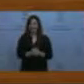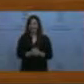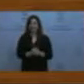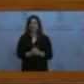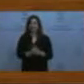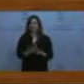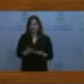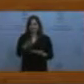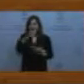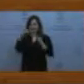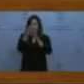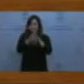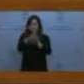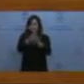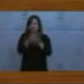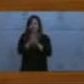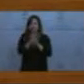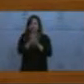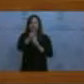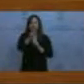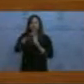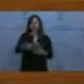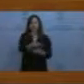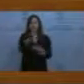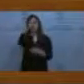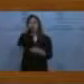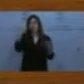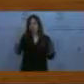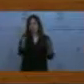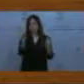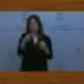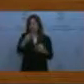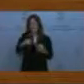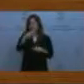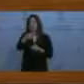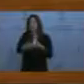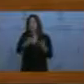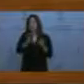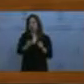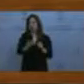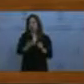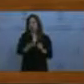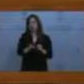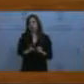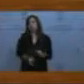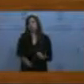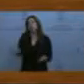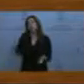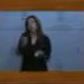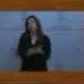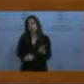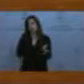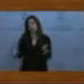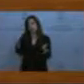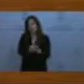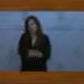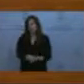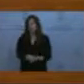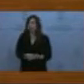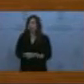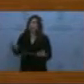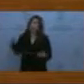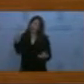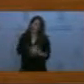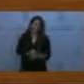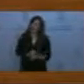ahora vamos a hablar de lo que preocupa a la gente y de lo que preocupa a las familias después del enésimo rifirrafe y del enésimo enfangamiento